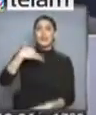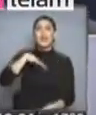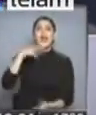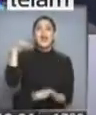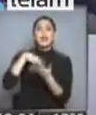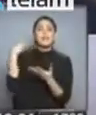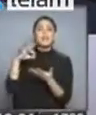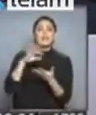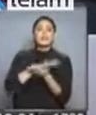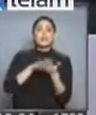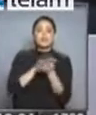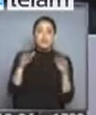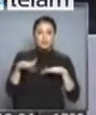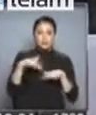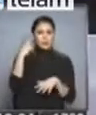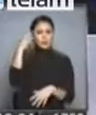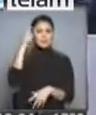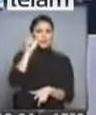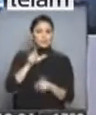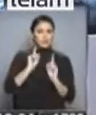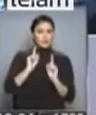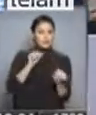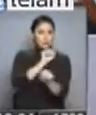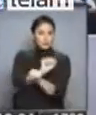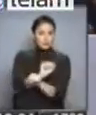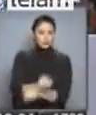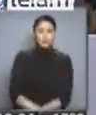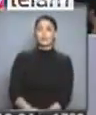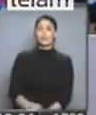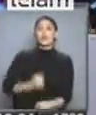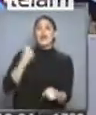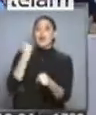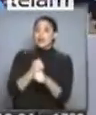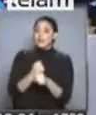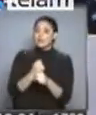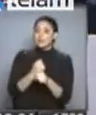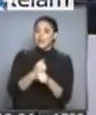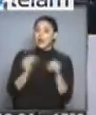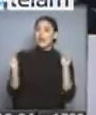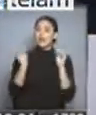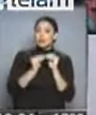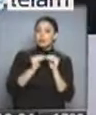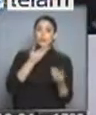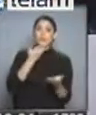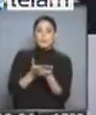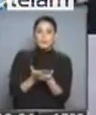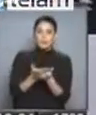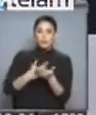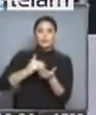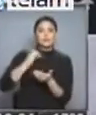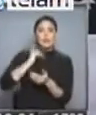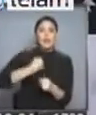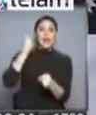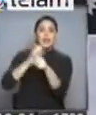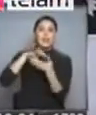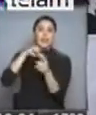la situación de Mangieri. ¿Imagina que va a continuar detenido, que va a seguir todo como hasta ahora? Miren, hasta que la causa todavía, la apelación todavía no ha sido elevada a